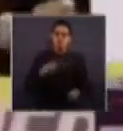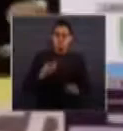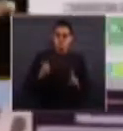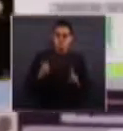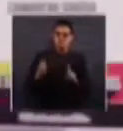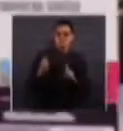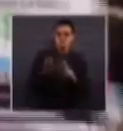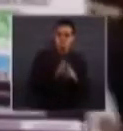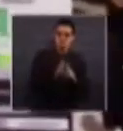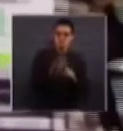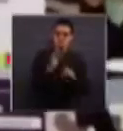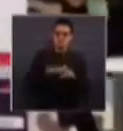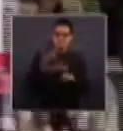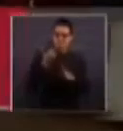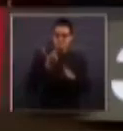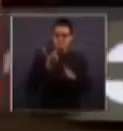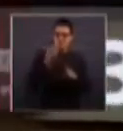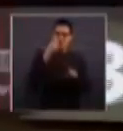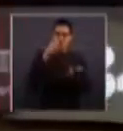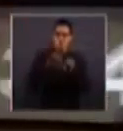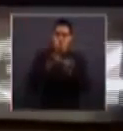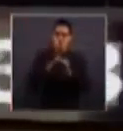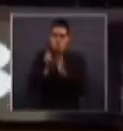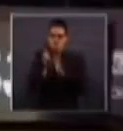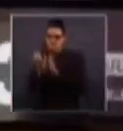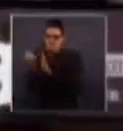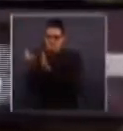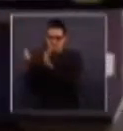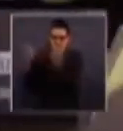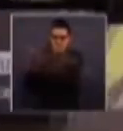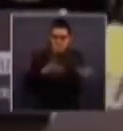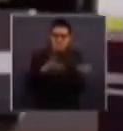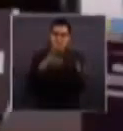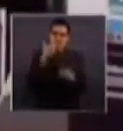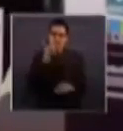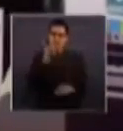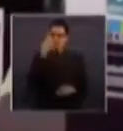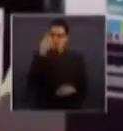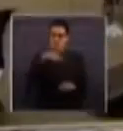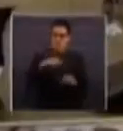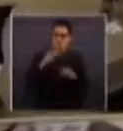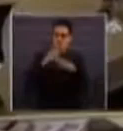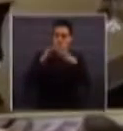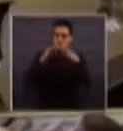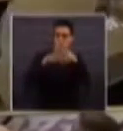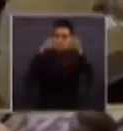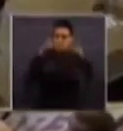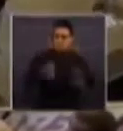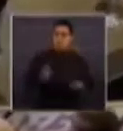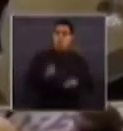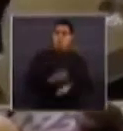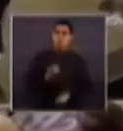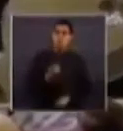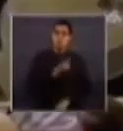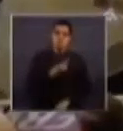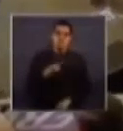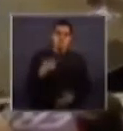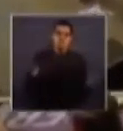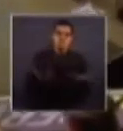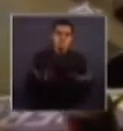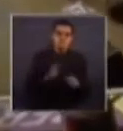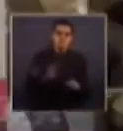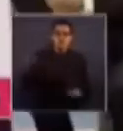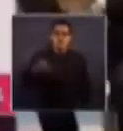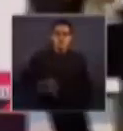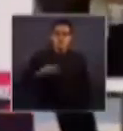que tenemos que direccionar el presupuesto en materia de seguridad, porque hay que actuar con emergencia y no podemos matar y resolver el